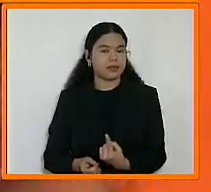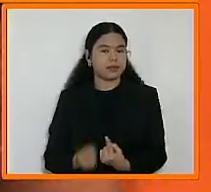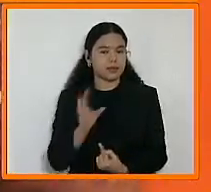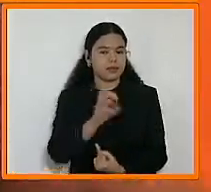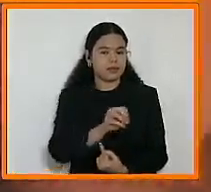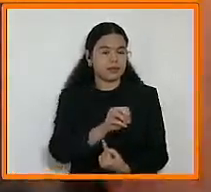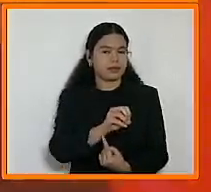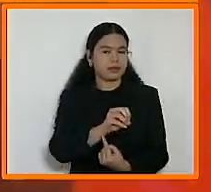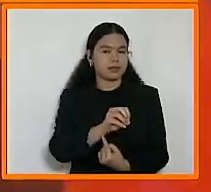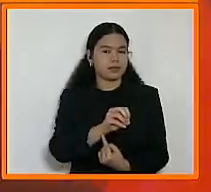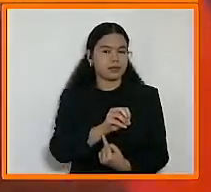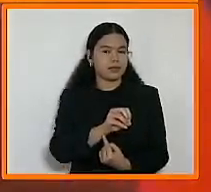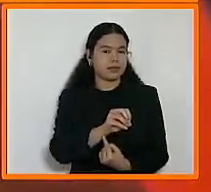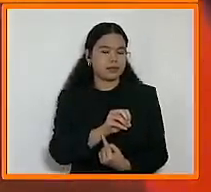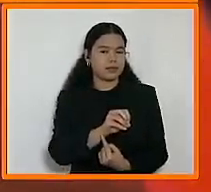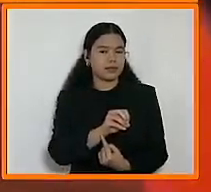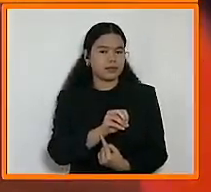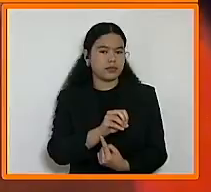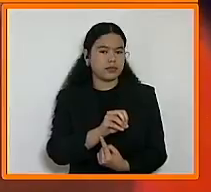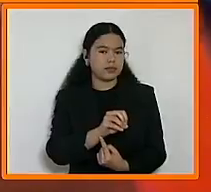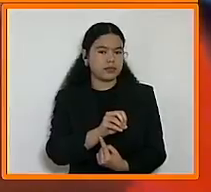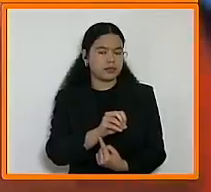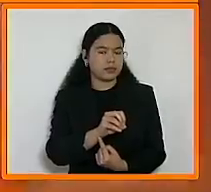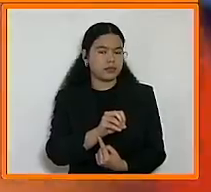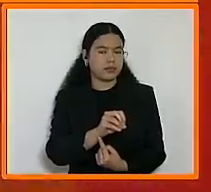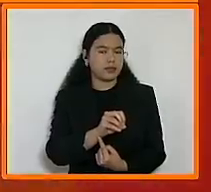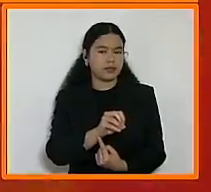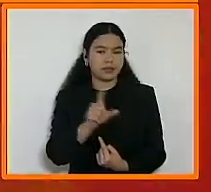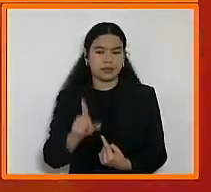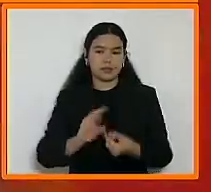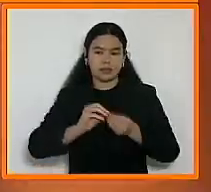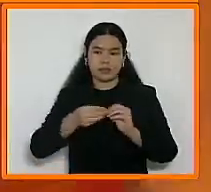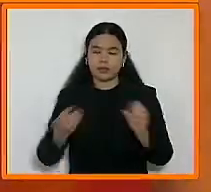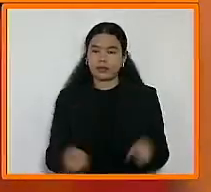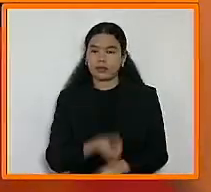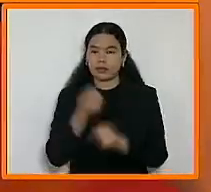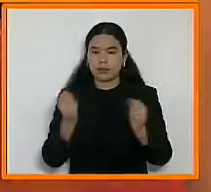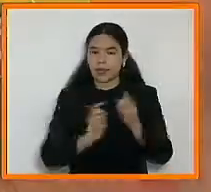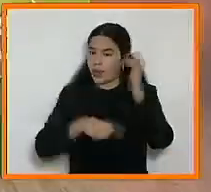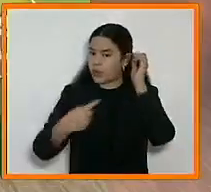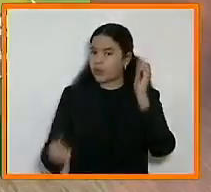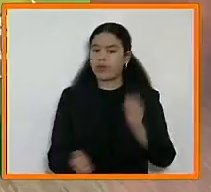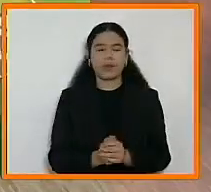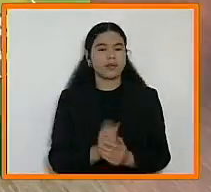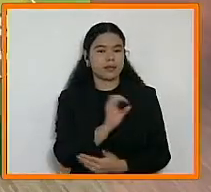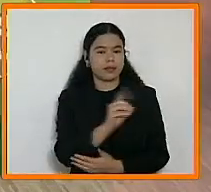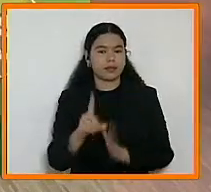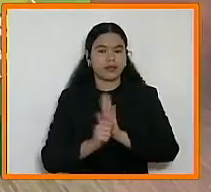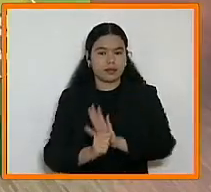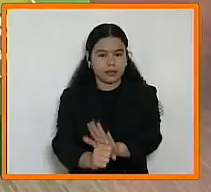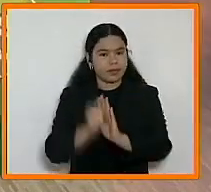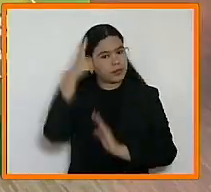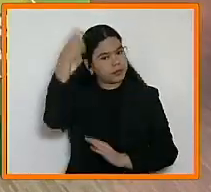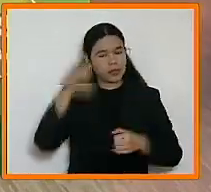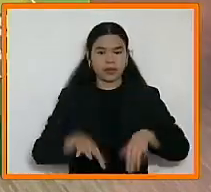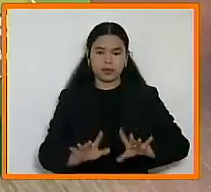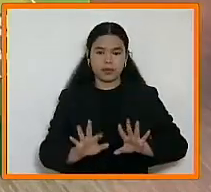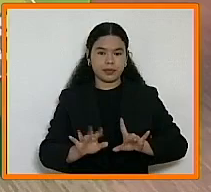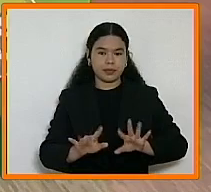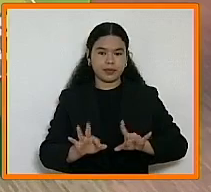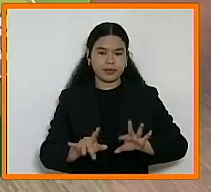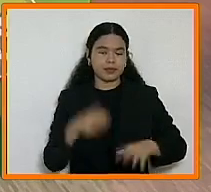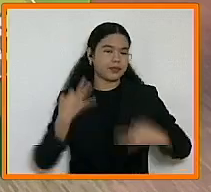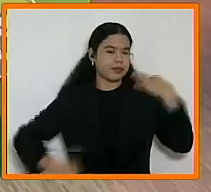0. Segundo dígito. El 1, número favorecido para diaria, 01, con su símbolo de sueños, pies.